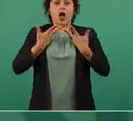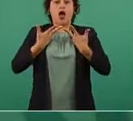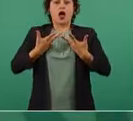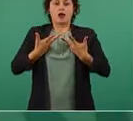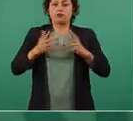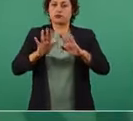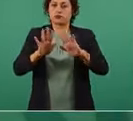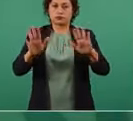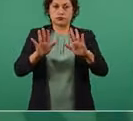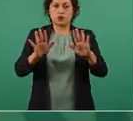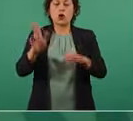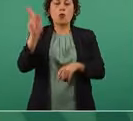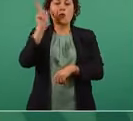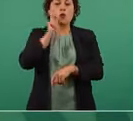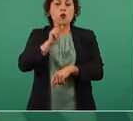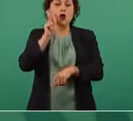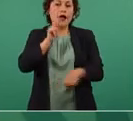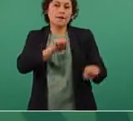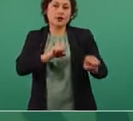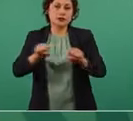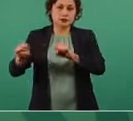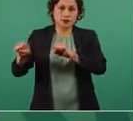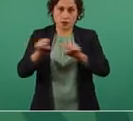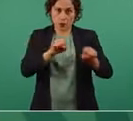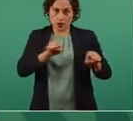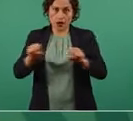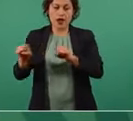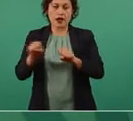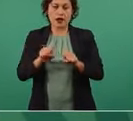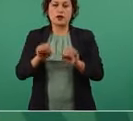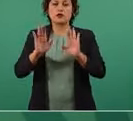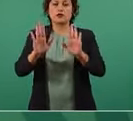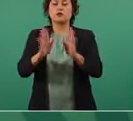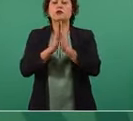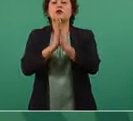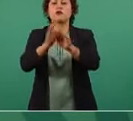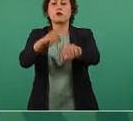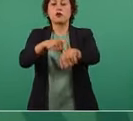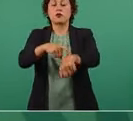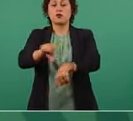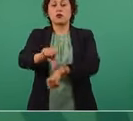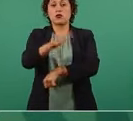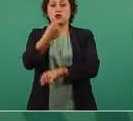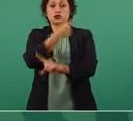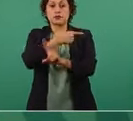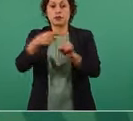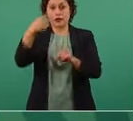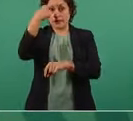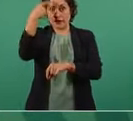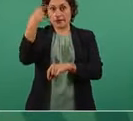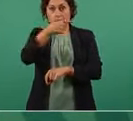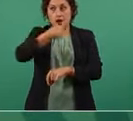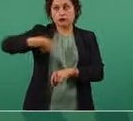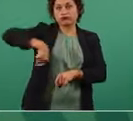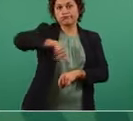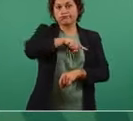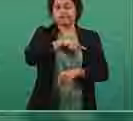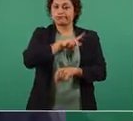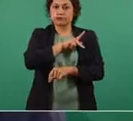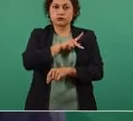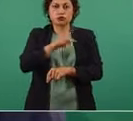un simulacro a las 11:30 para cuidarnos, para protegernos, para saber qué